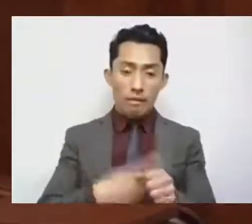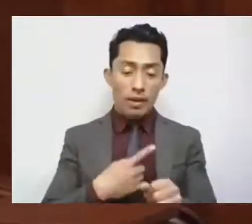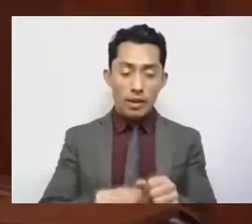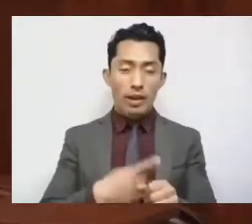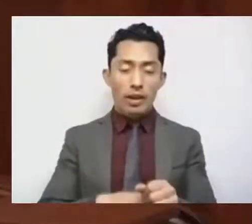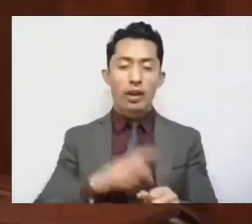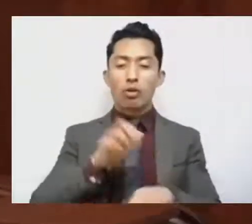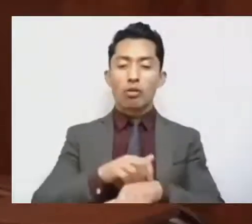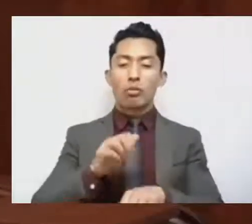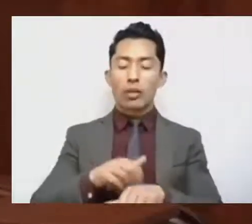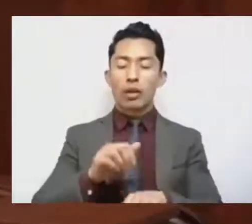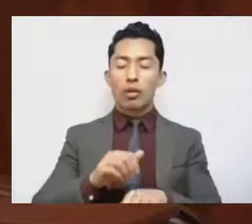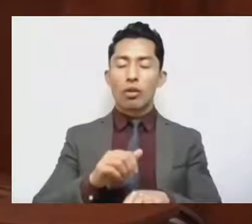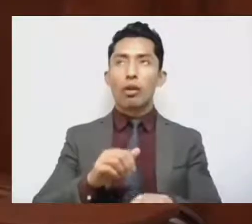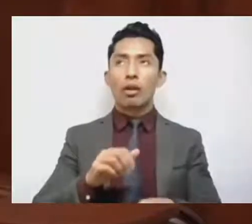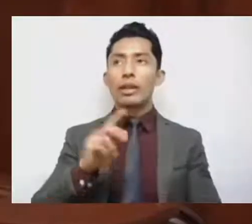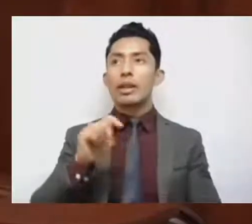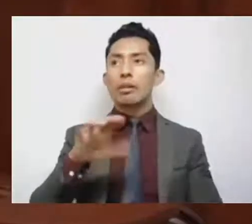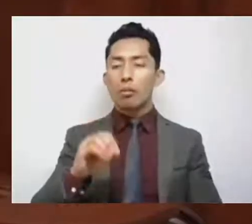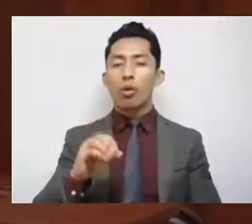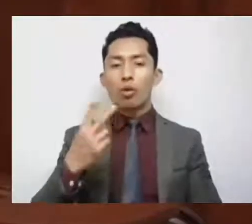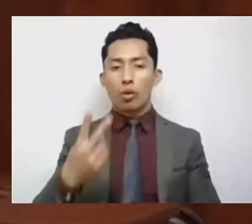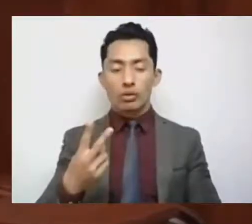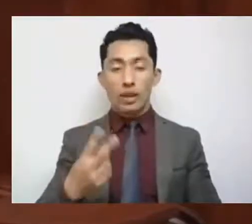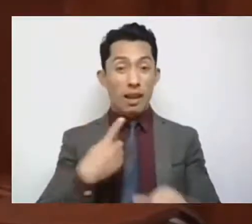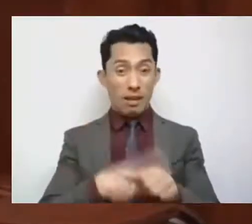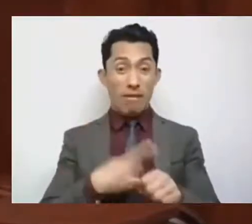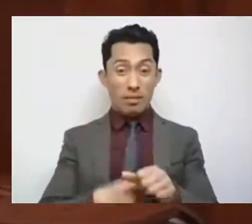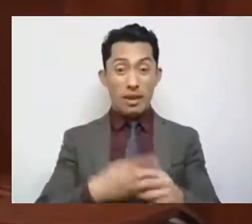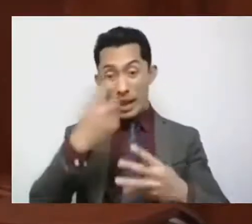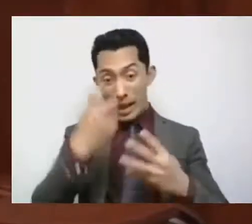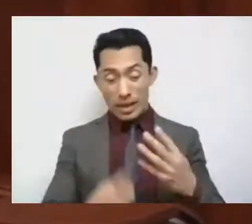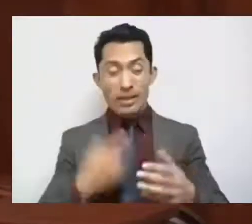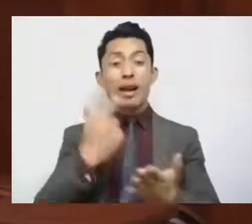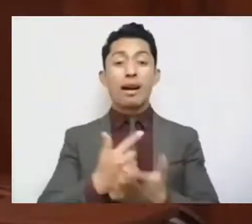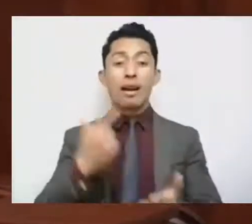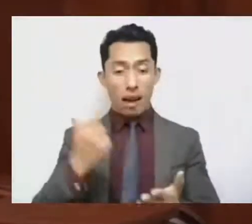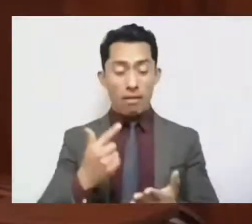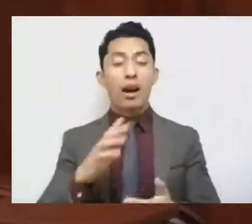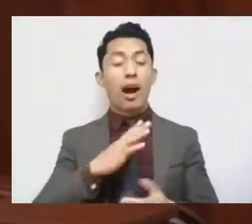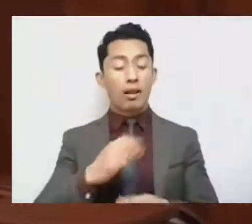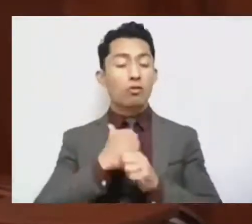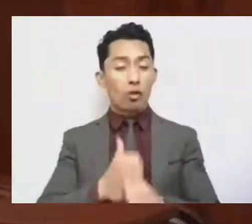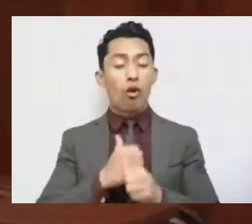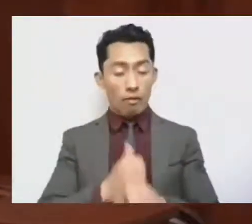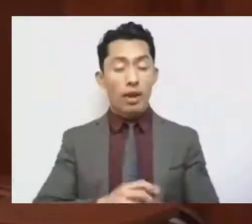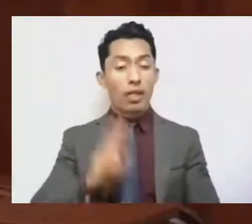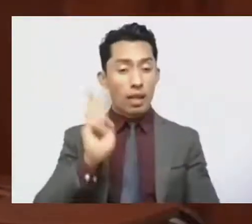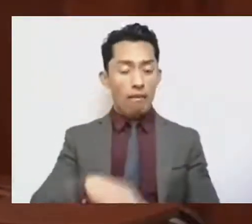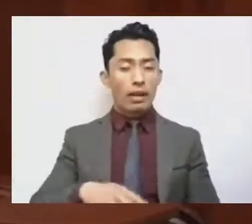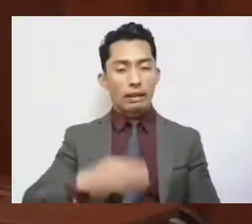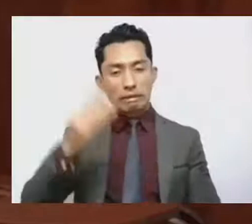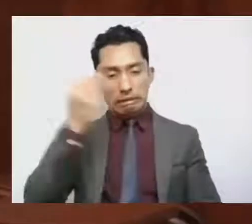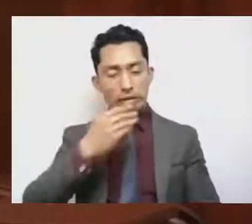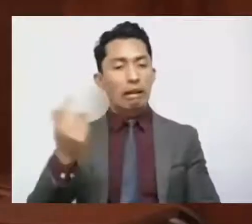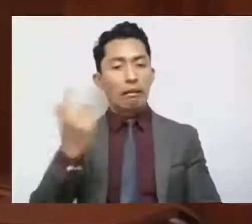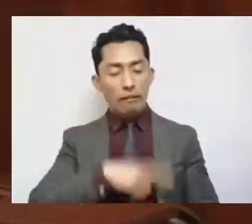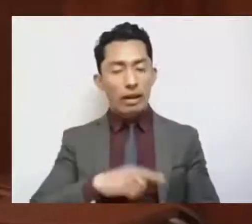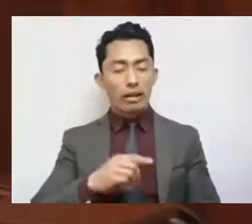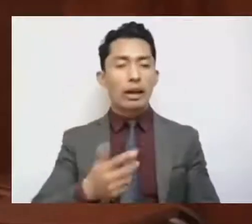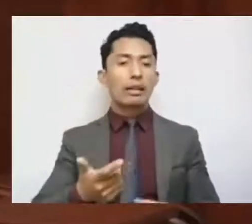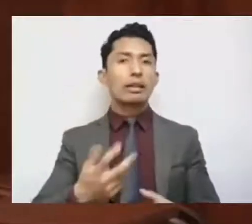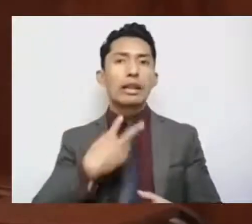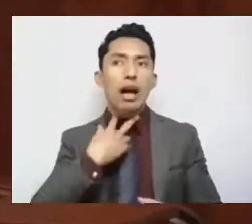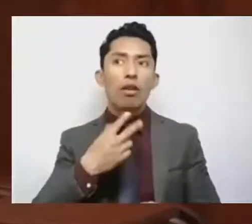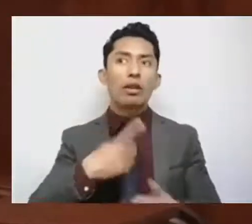2. Estas enfermedades crónicas y sus complicaciones son devastadoras social y económicamente.